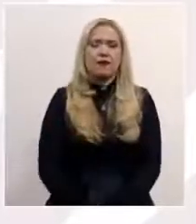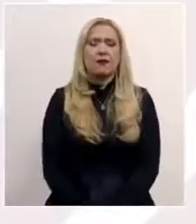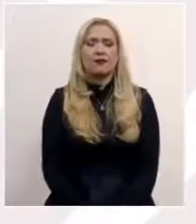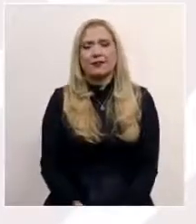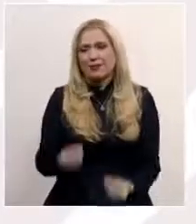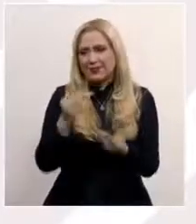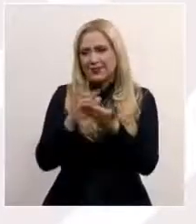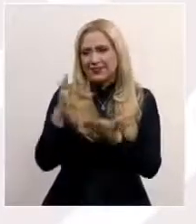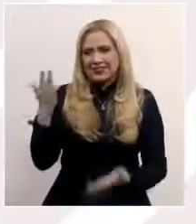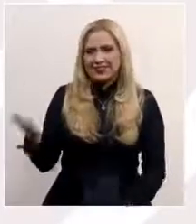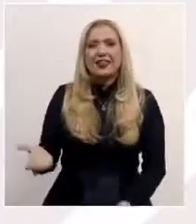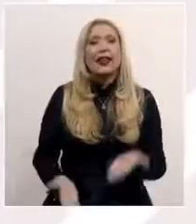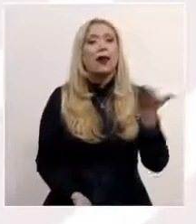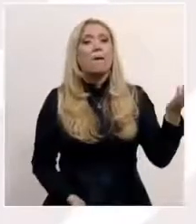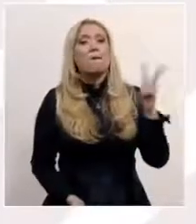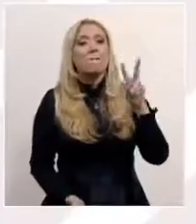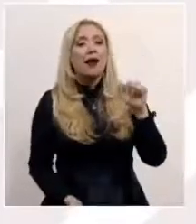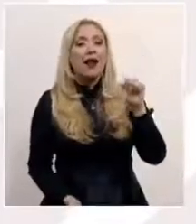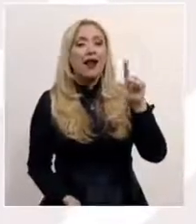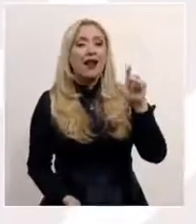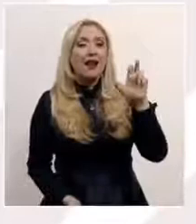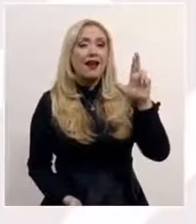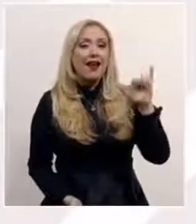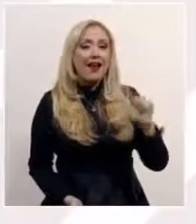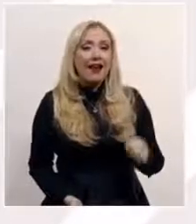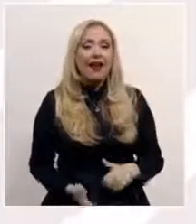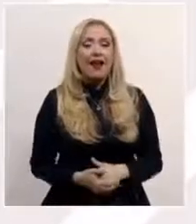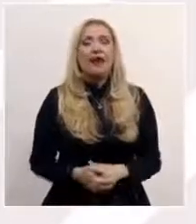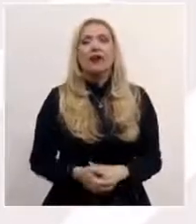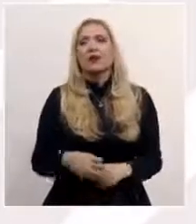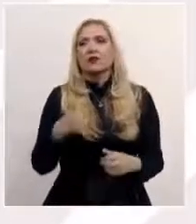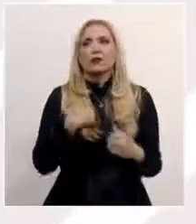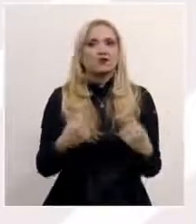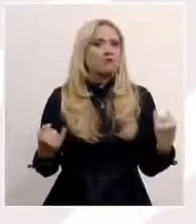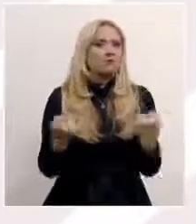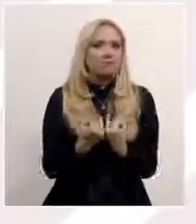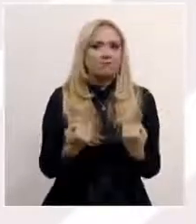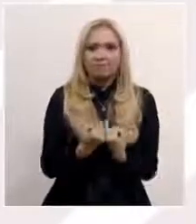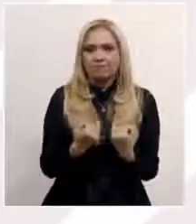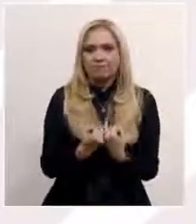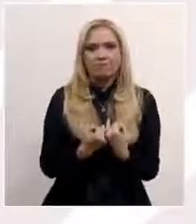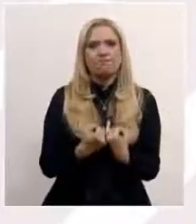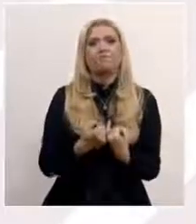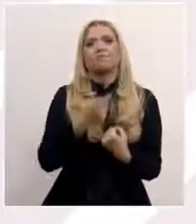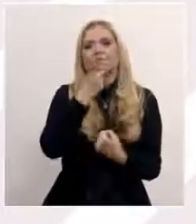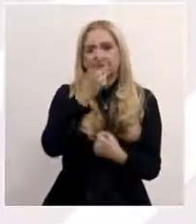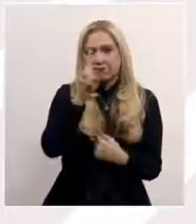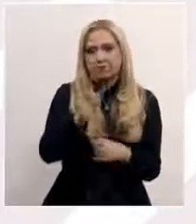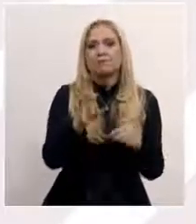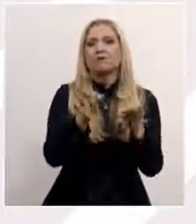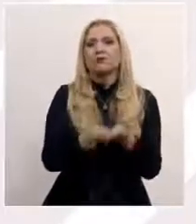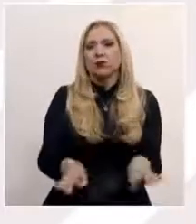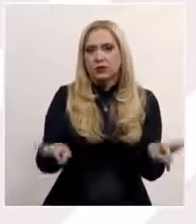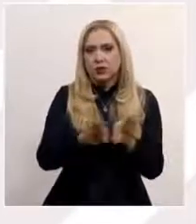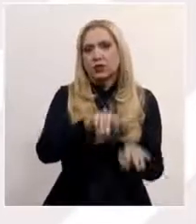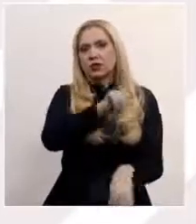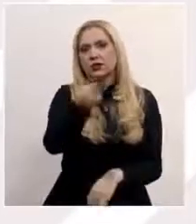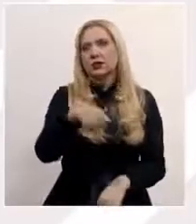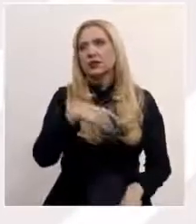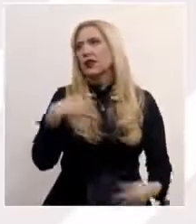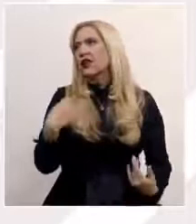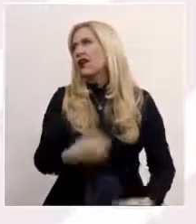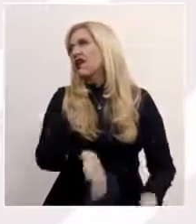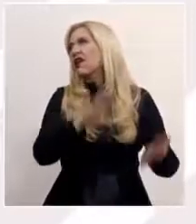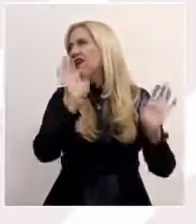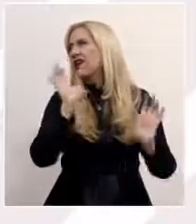Muchas gracias, Alfonso. Valeria, 1 minuto. Yo igual que Alfonso, creo que es importante ya no dejar estos casos en la